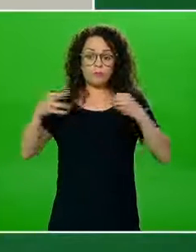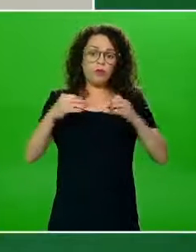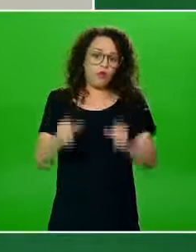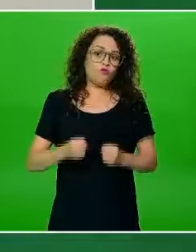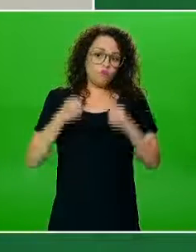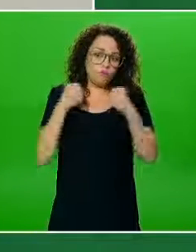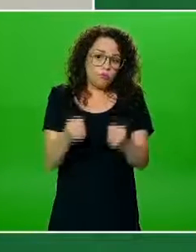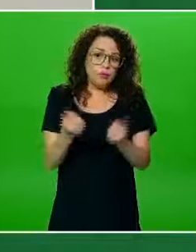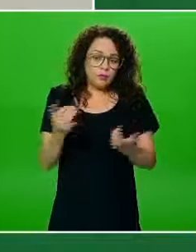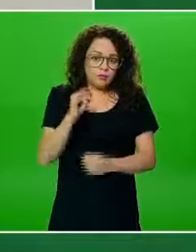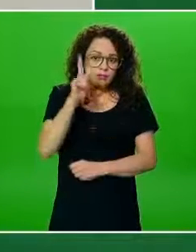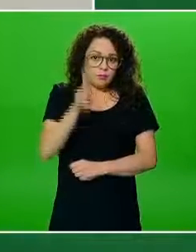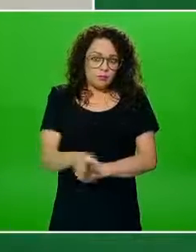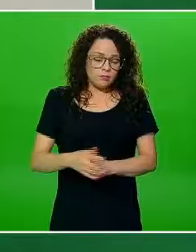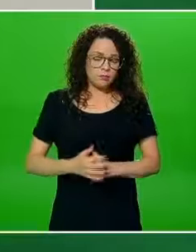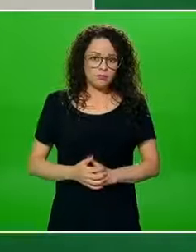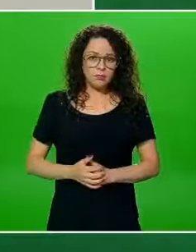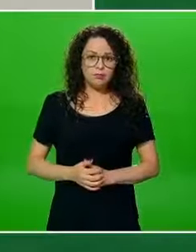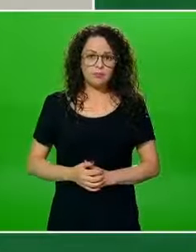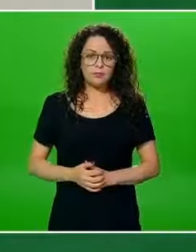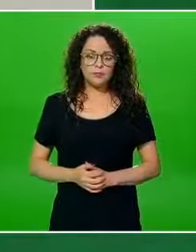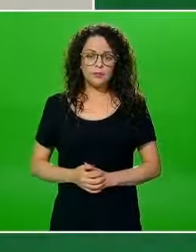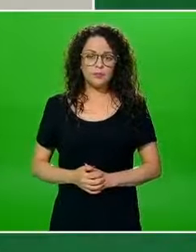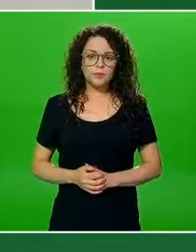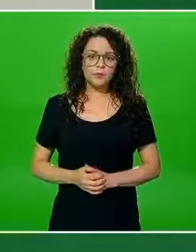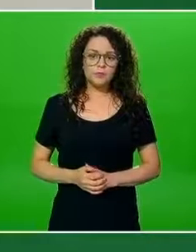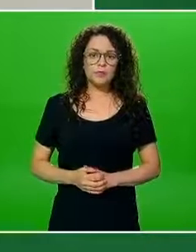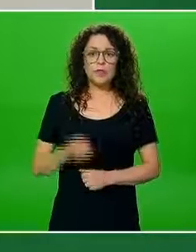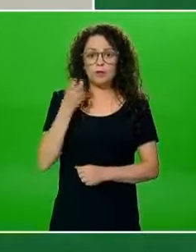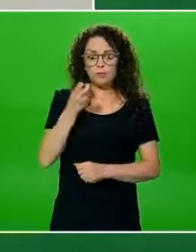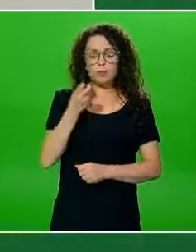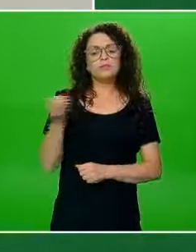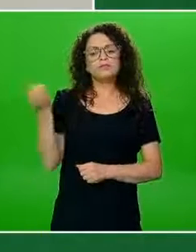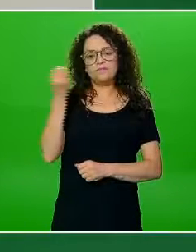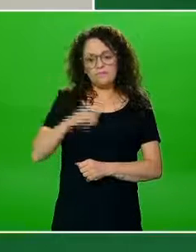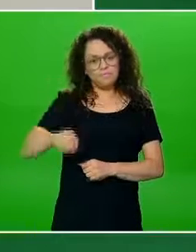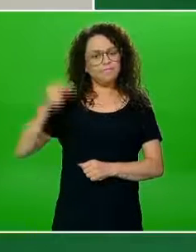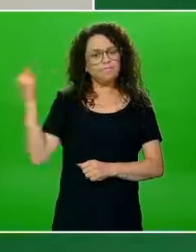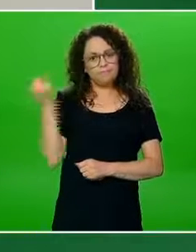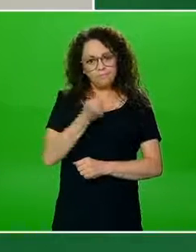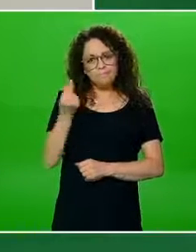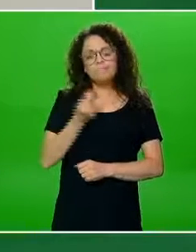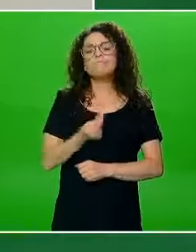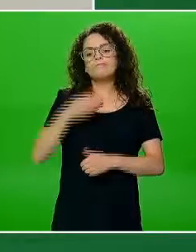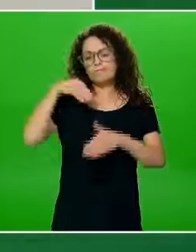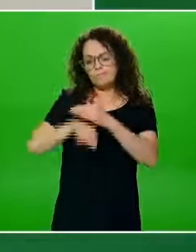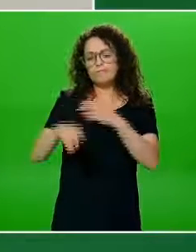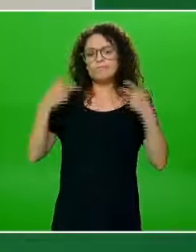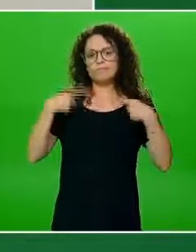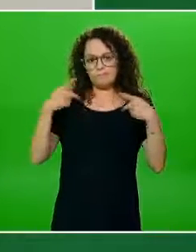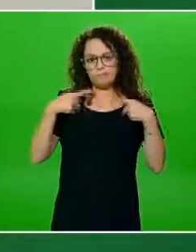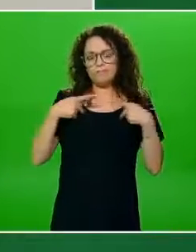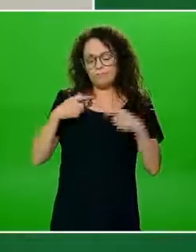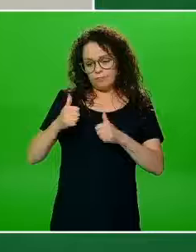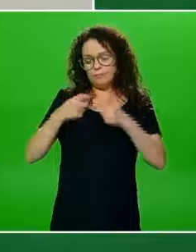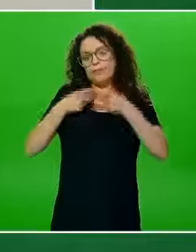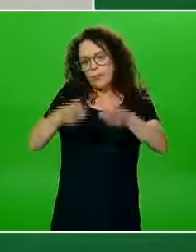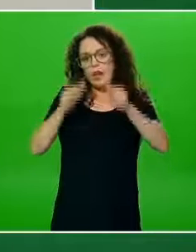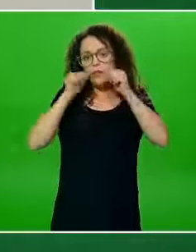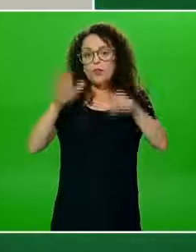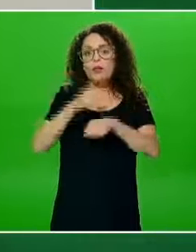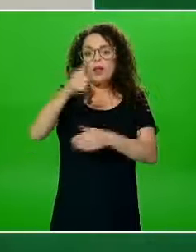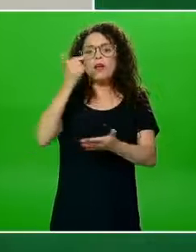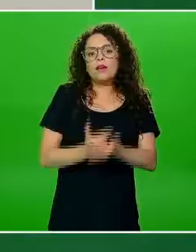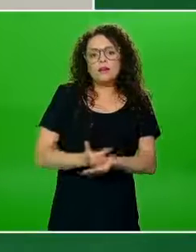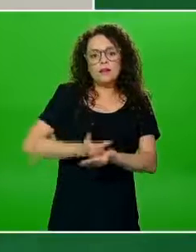una magnitud epidémica importante, pues de seguro voy a estar teniendo casos graves, casos críticos a los cuales tengo que